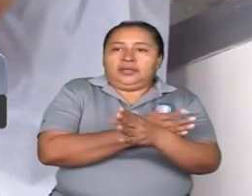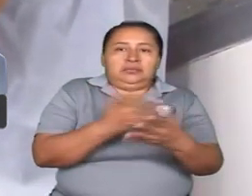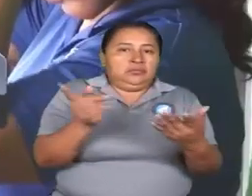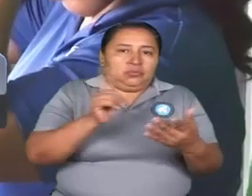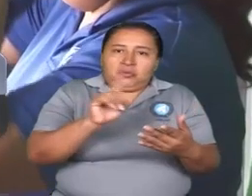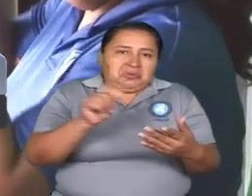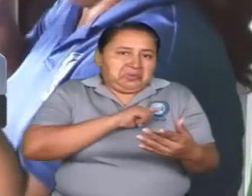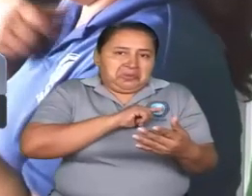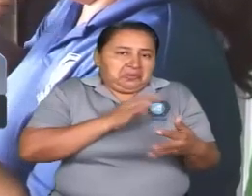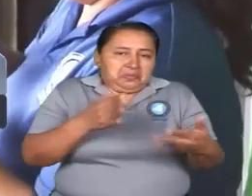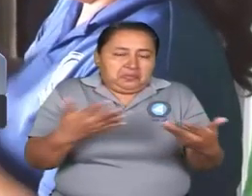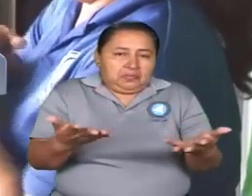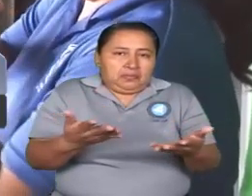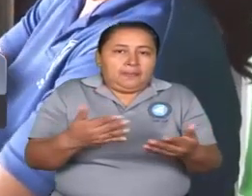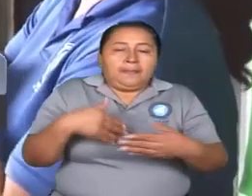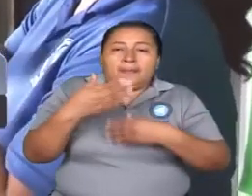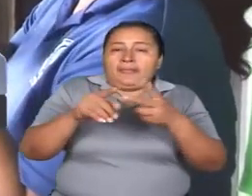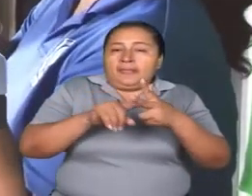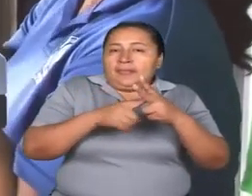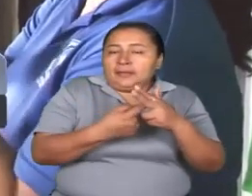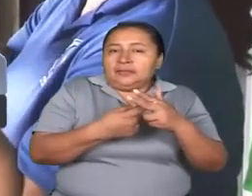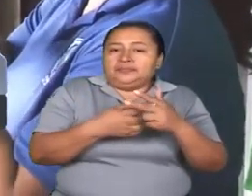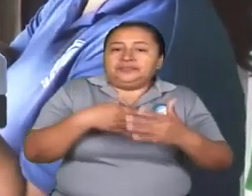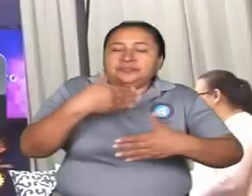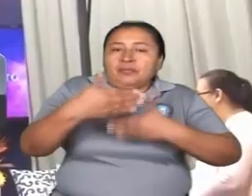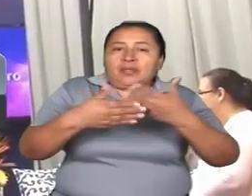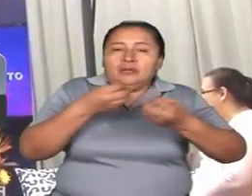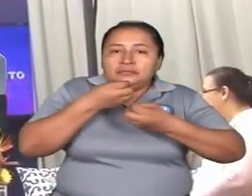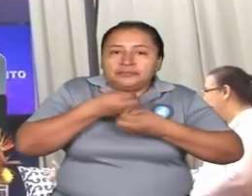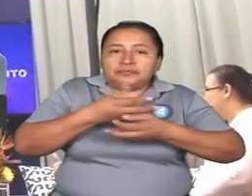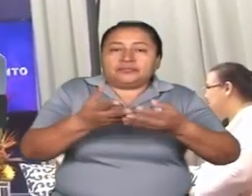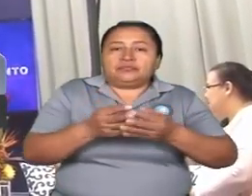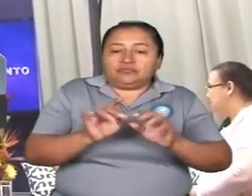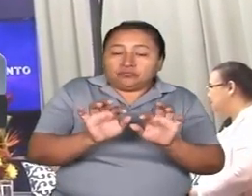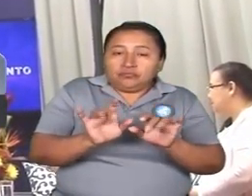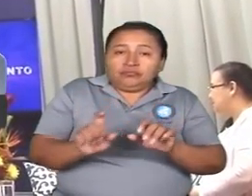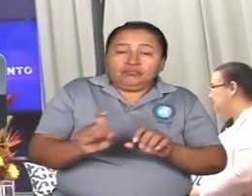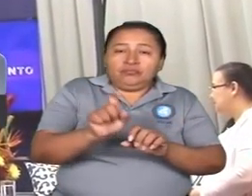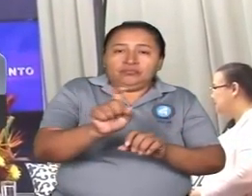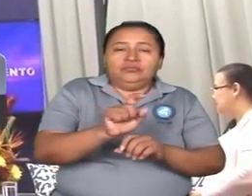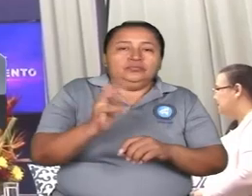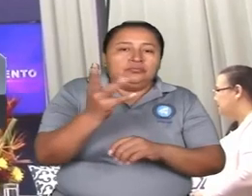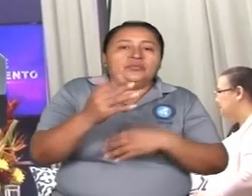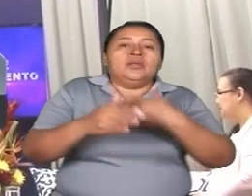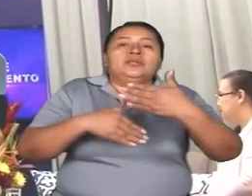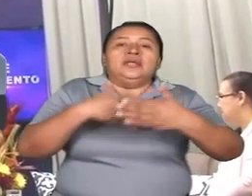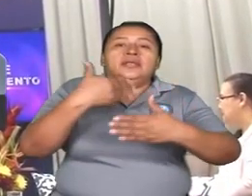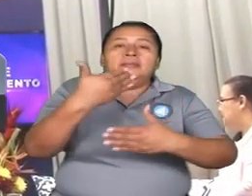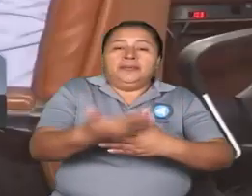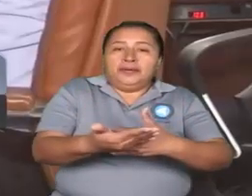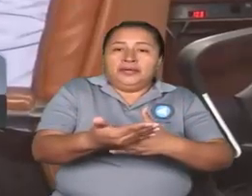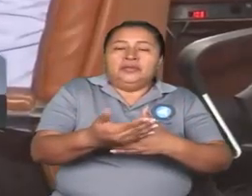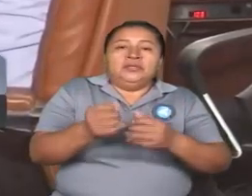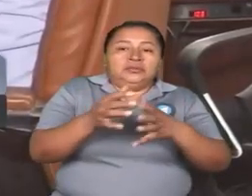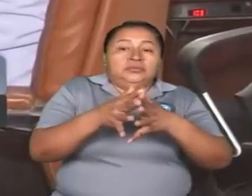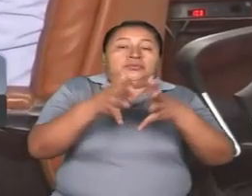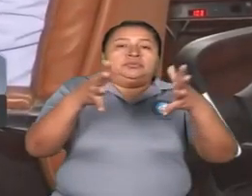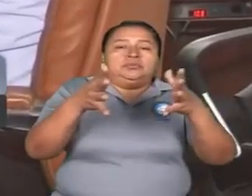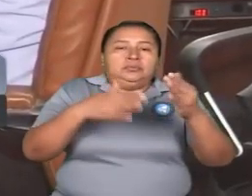así. Se inicia en un proceso de difusión a través de internet, usted lo plantea y todo eso, y después se va dando ese